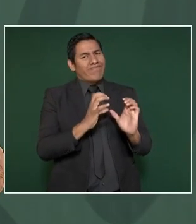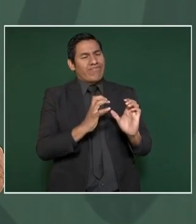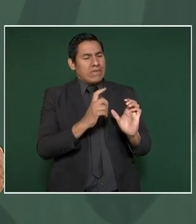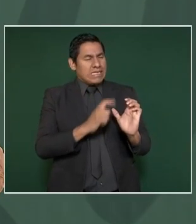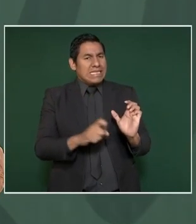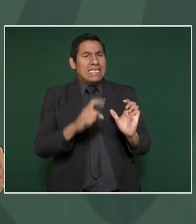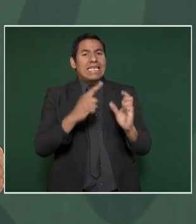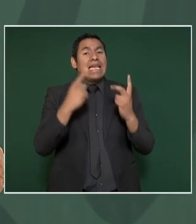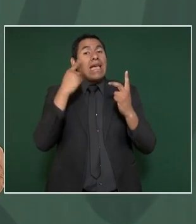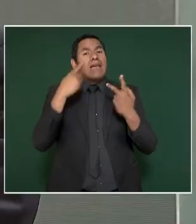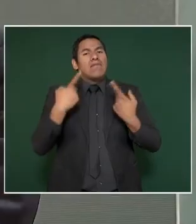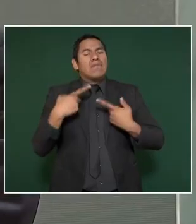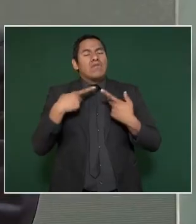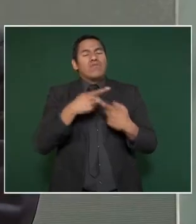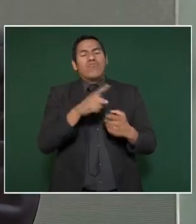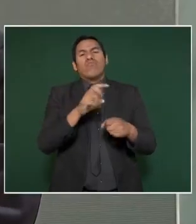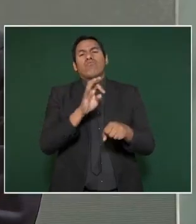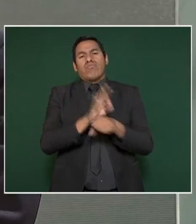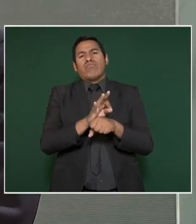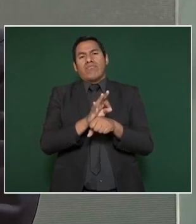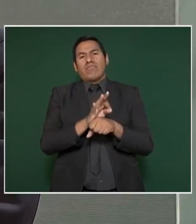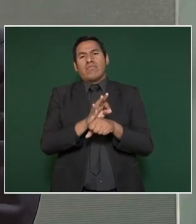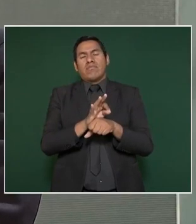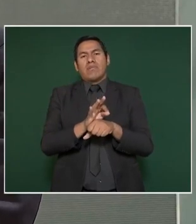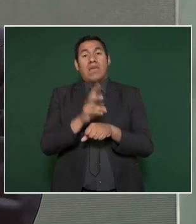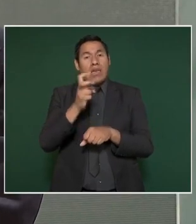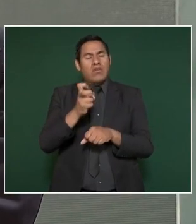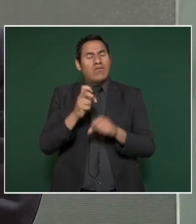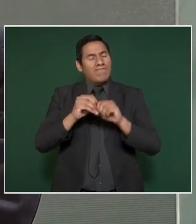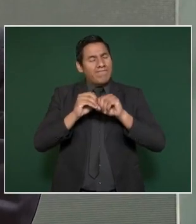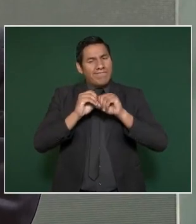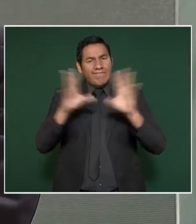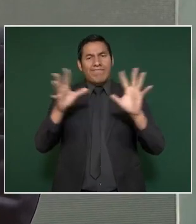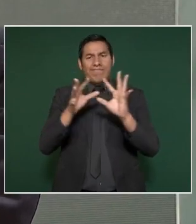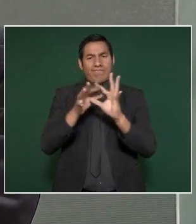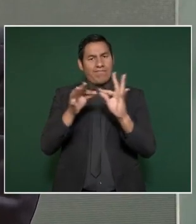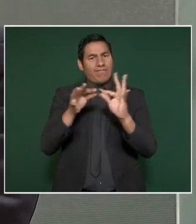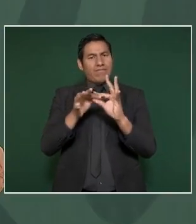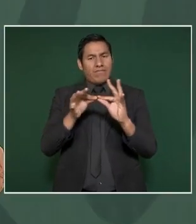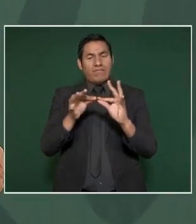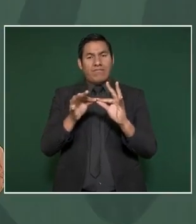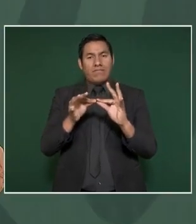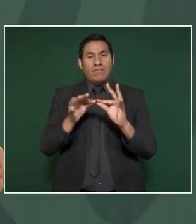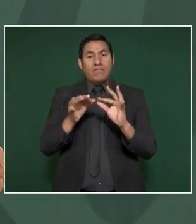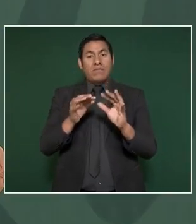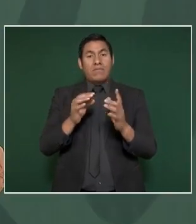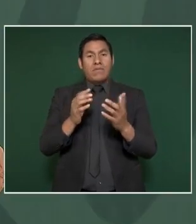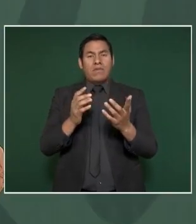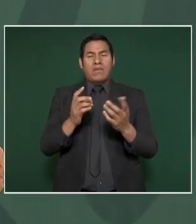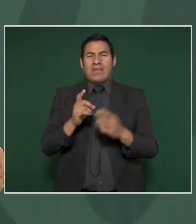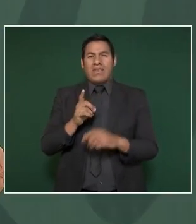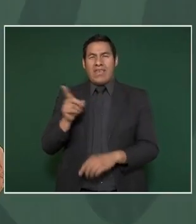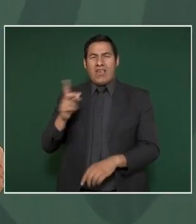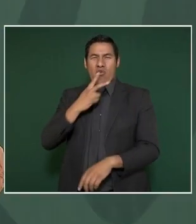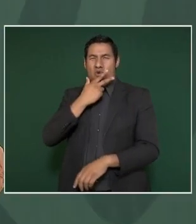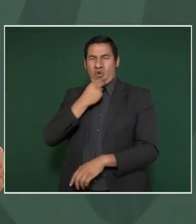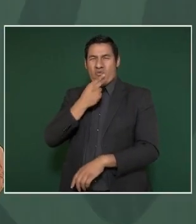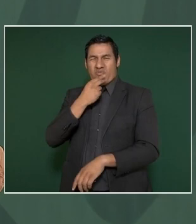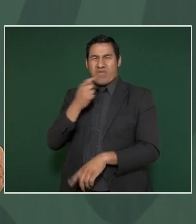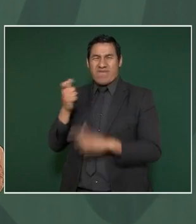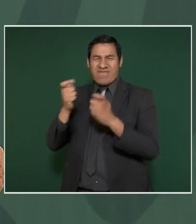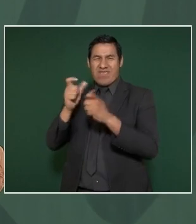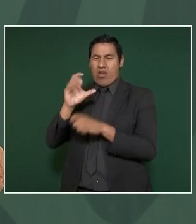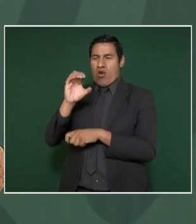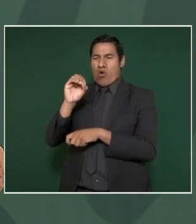gente Eso es lo que quiero quiero dejar claro este este señor de coparmex